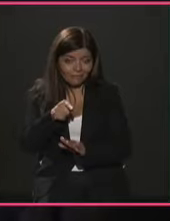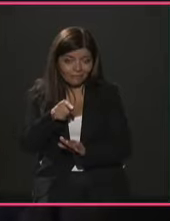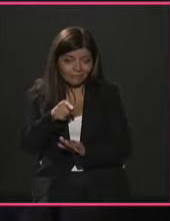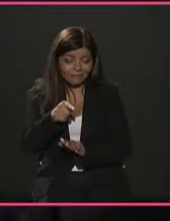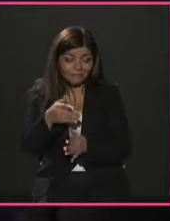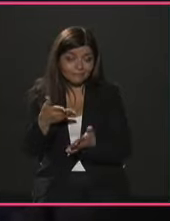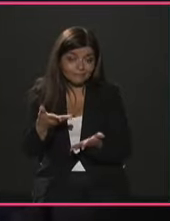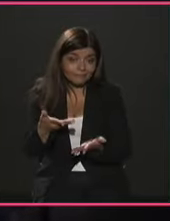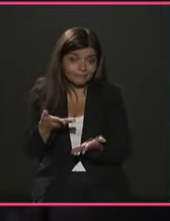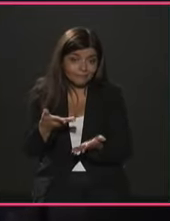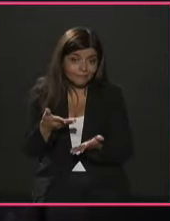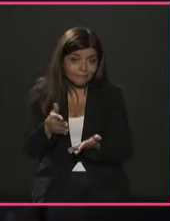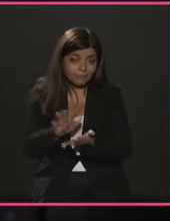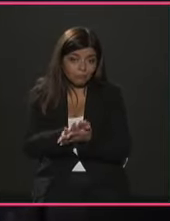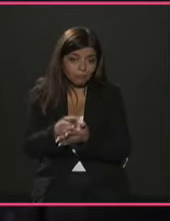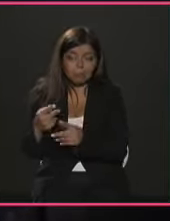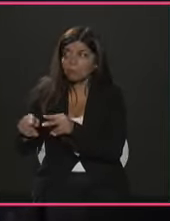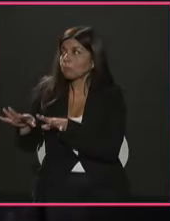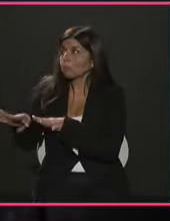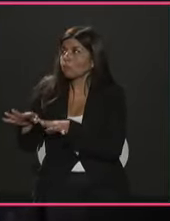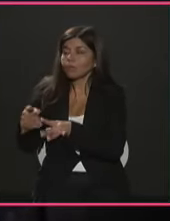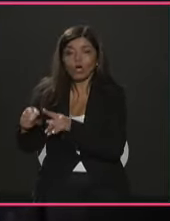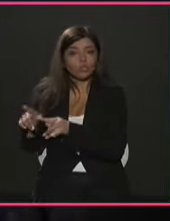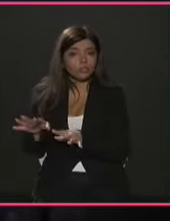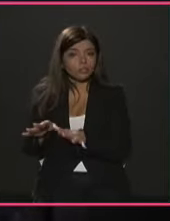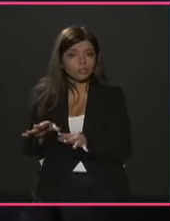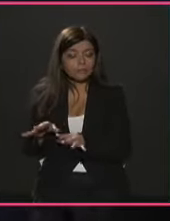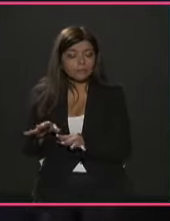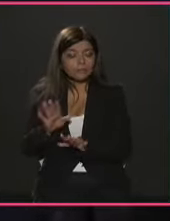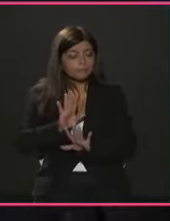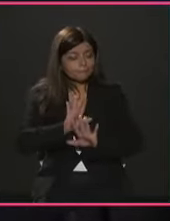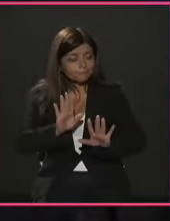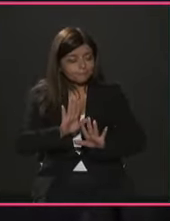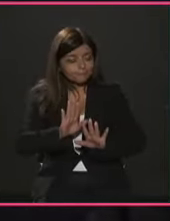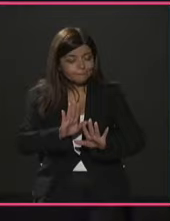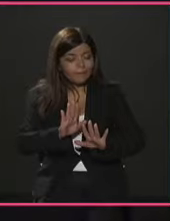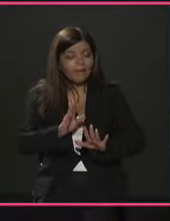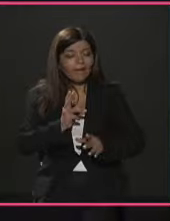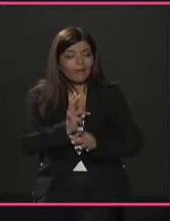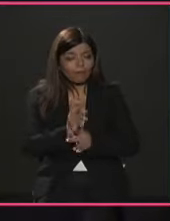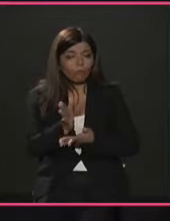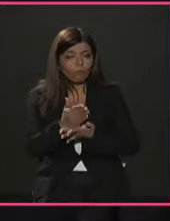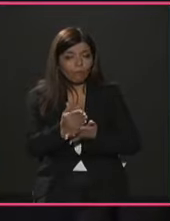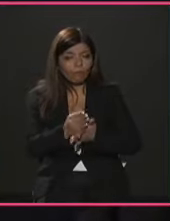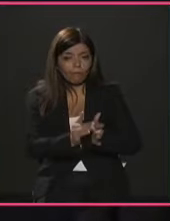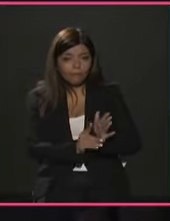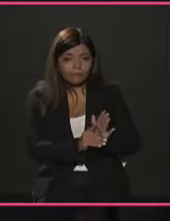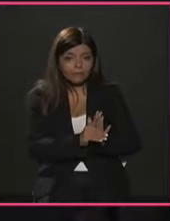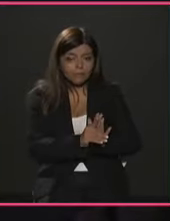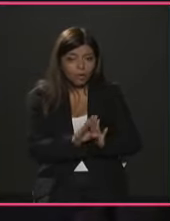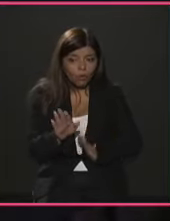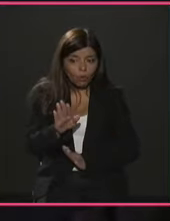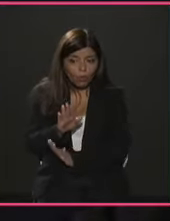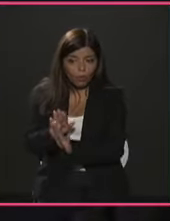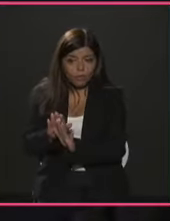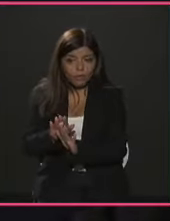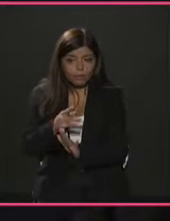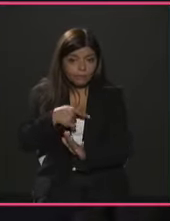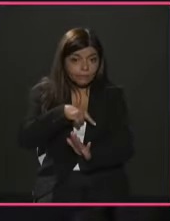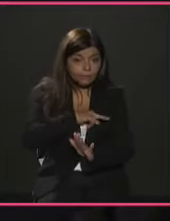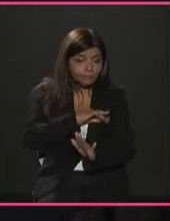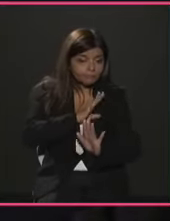que hay detrás cuando estamos haciendo algo doméstico entonces también tenemos nuestro programa de desarrollo que va más allá de nuestra